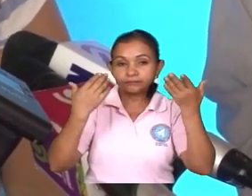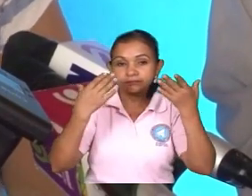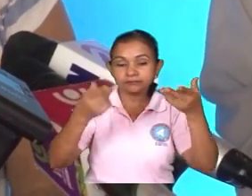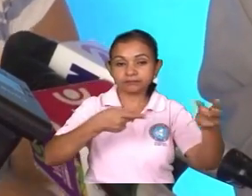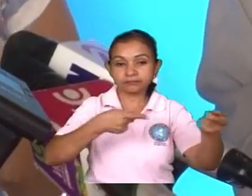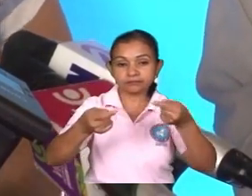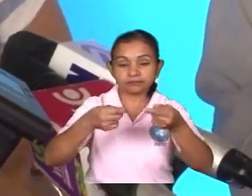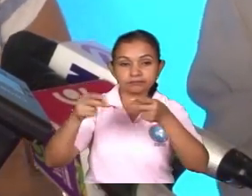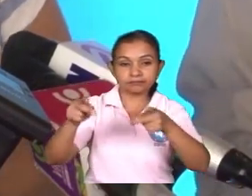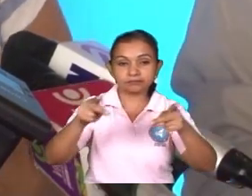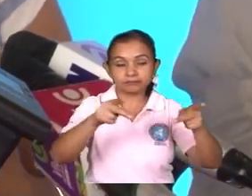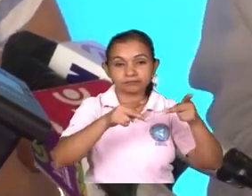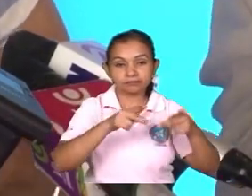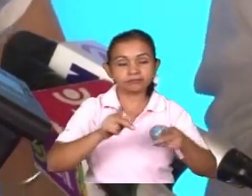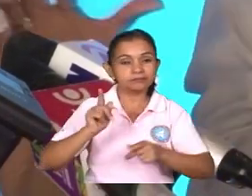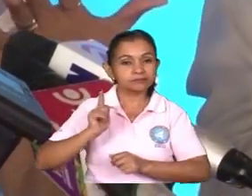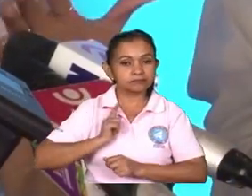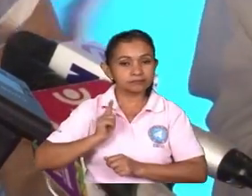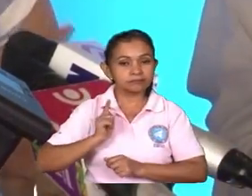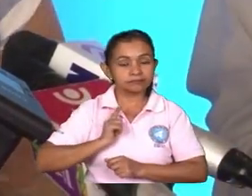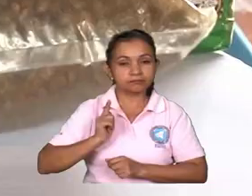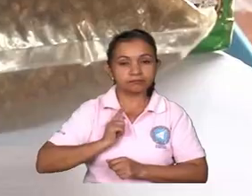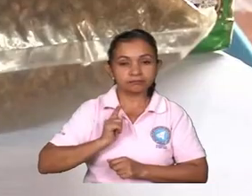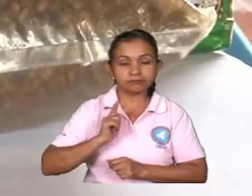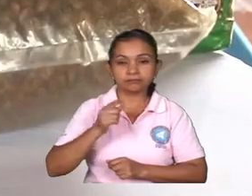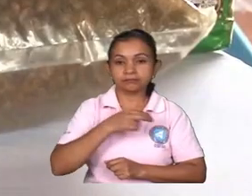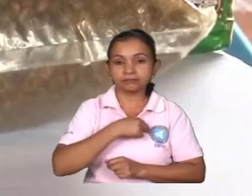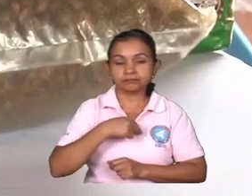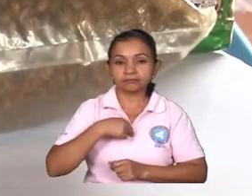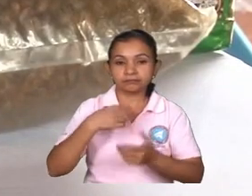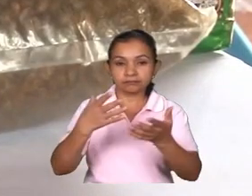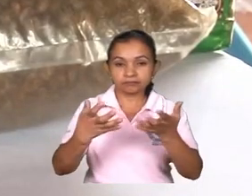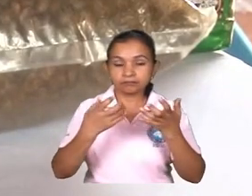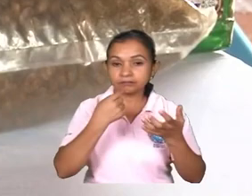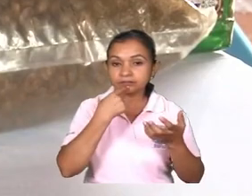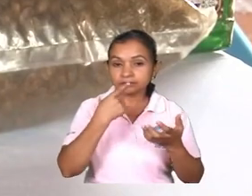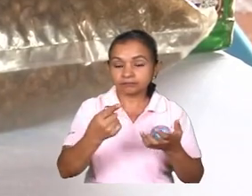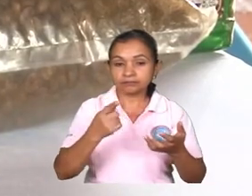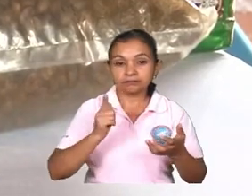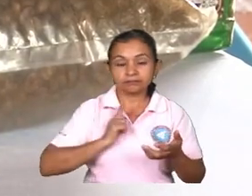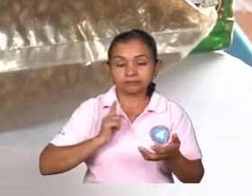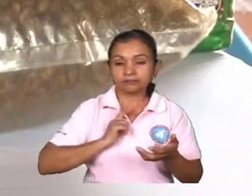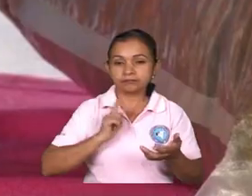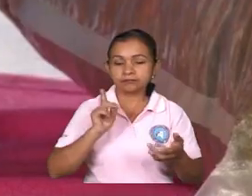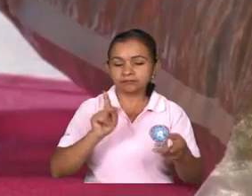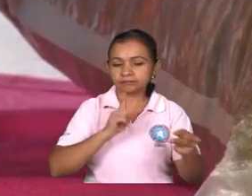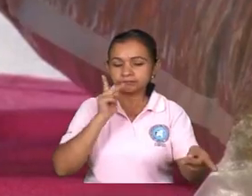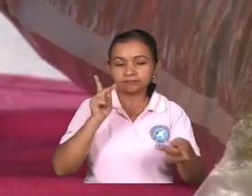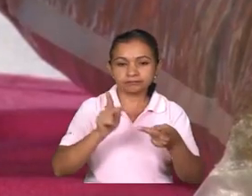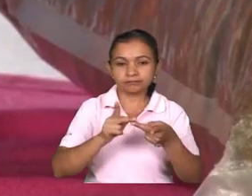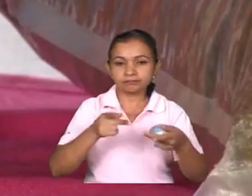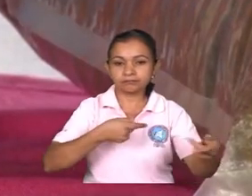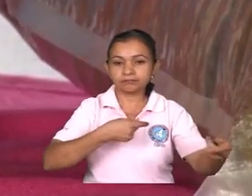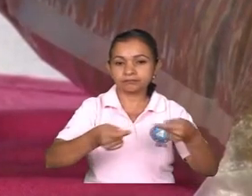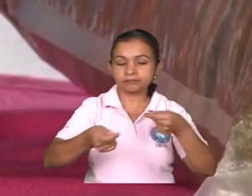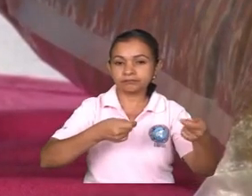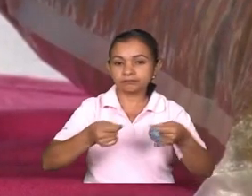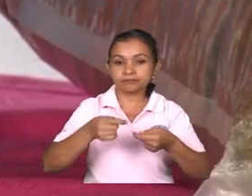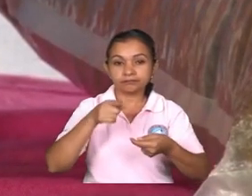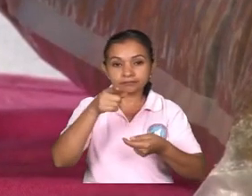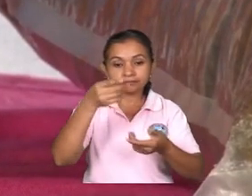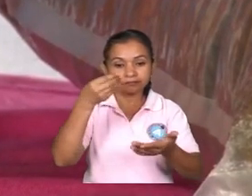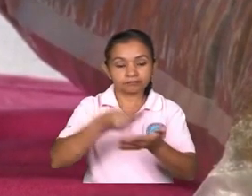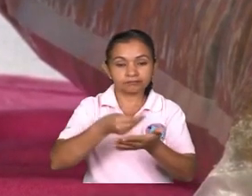cliente quiera, entonces tenemos variedad de precios. Queremos decirle que tenemos excelente promoción. Si ustedes nos